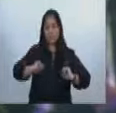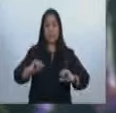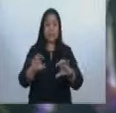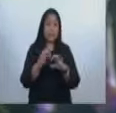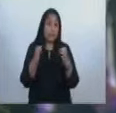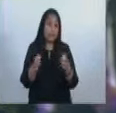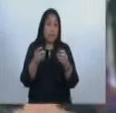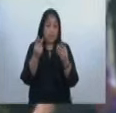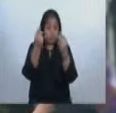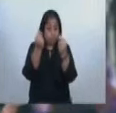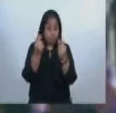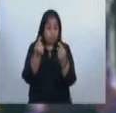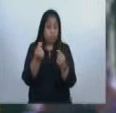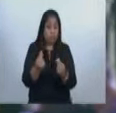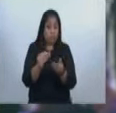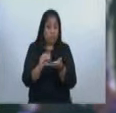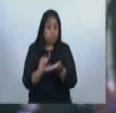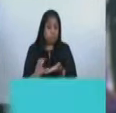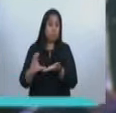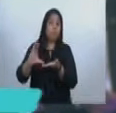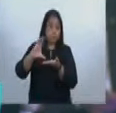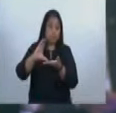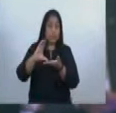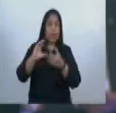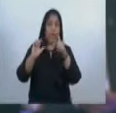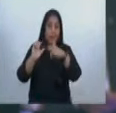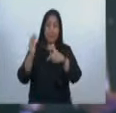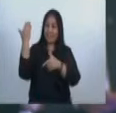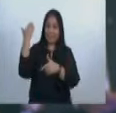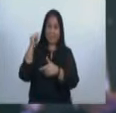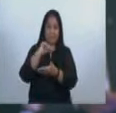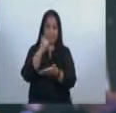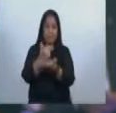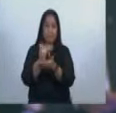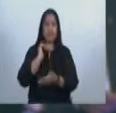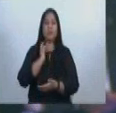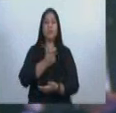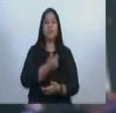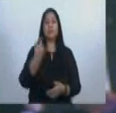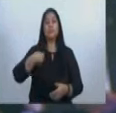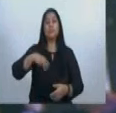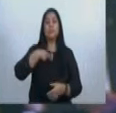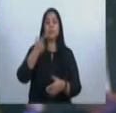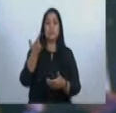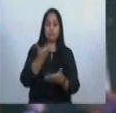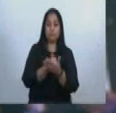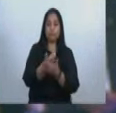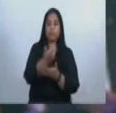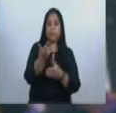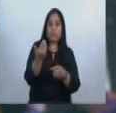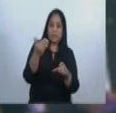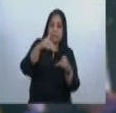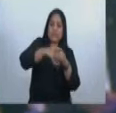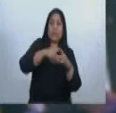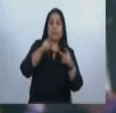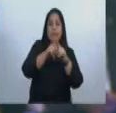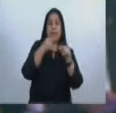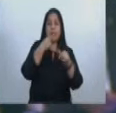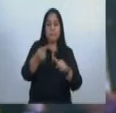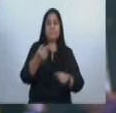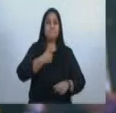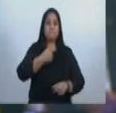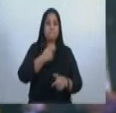ampliación presupuestaria que acaba que se acaba de aprobar logramos introducir una